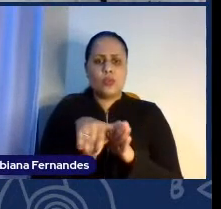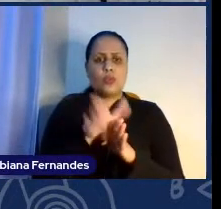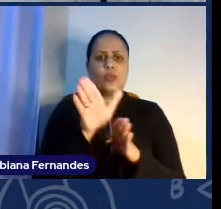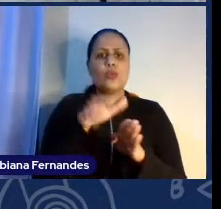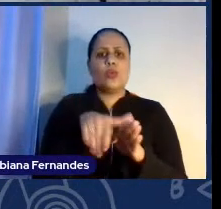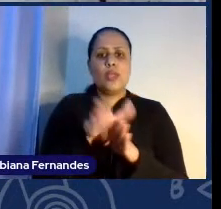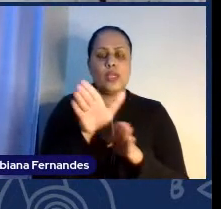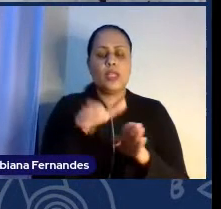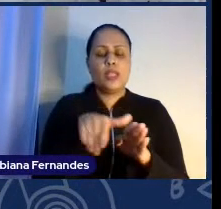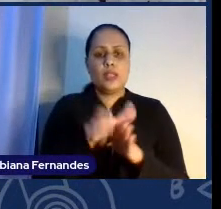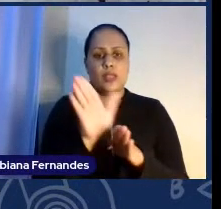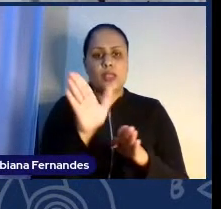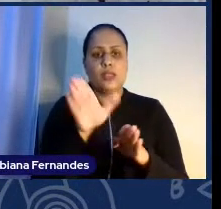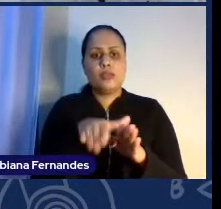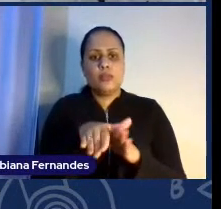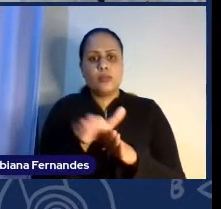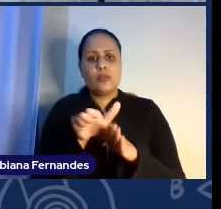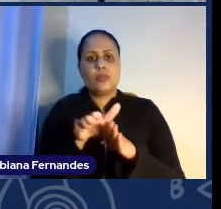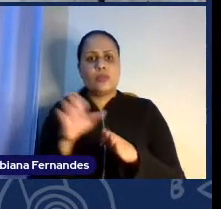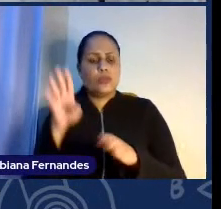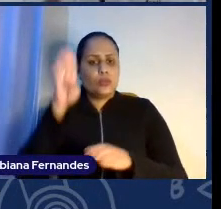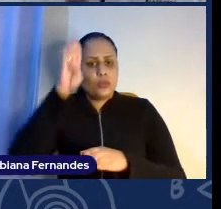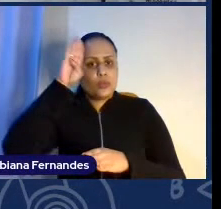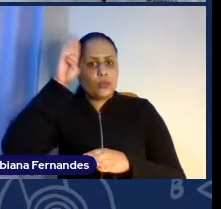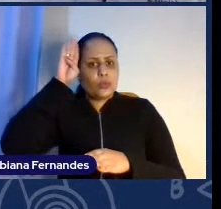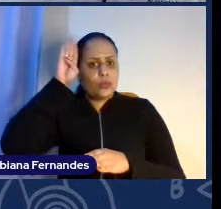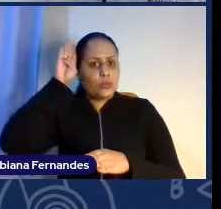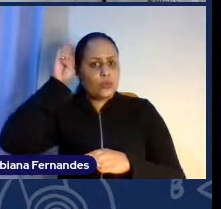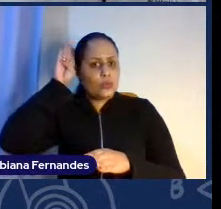progresivamente del cerebro.